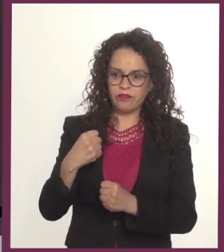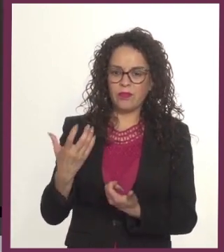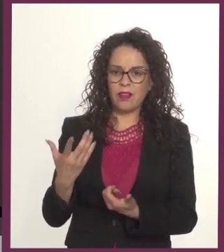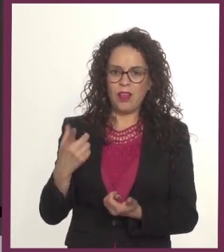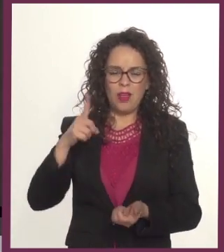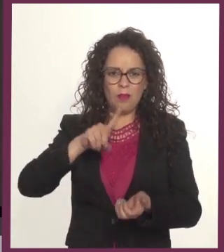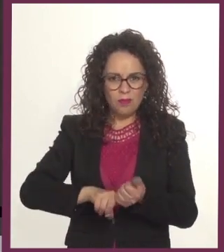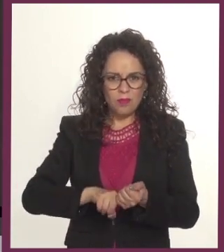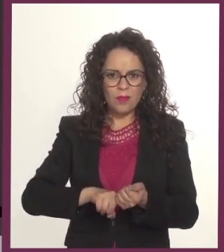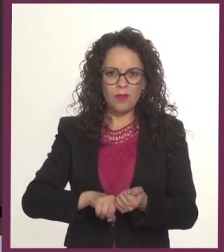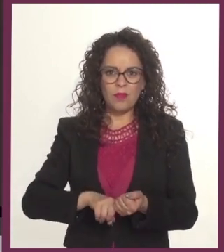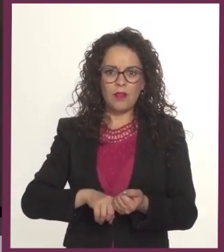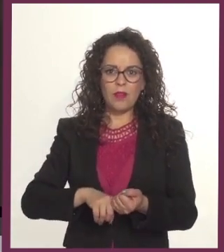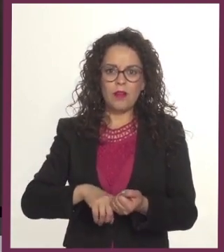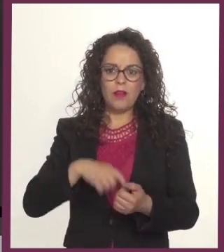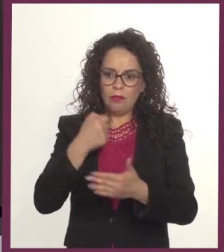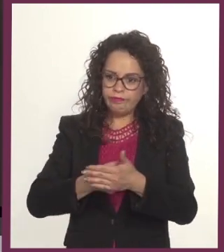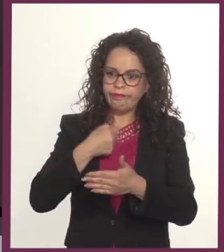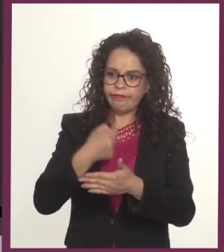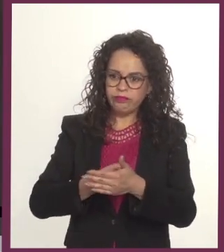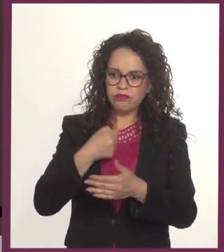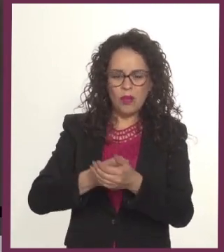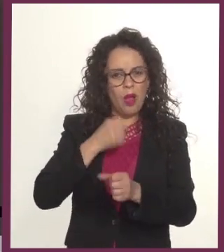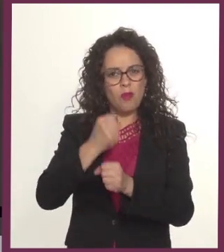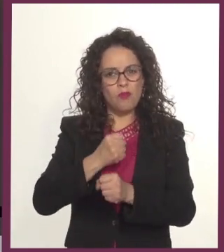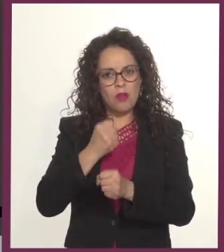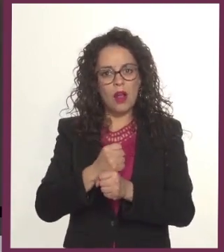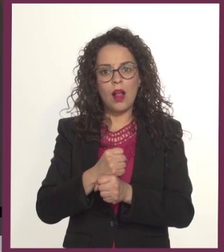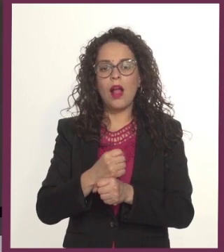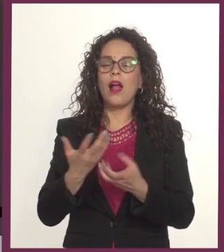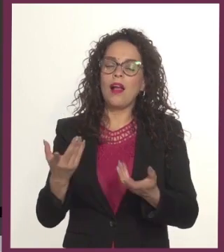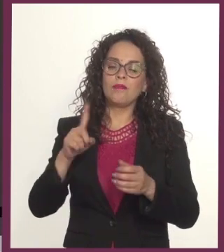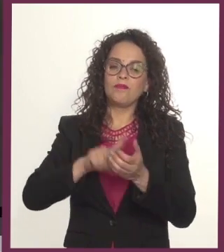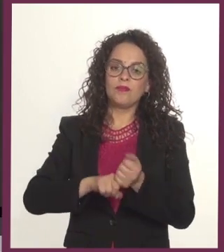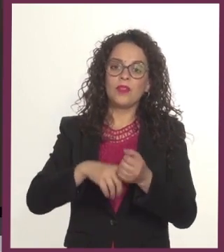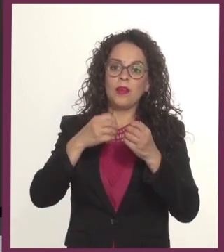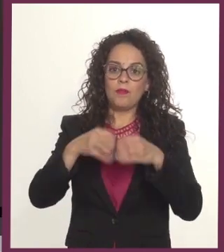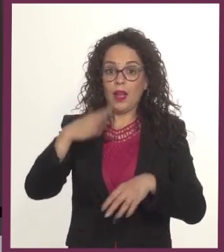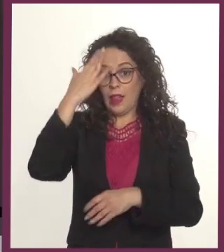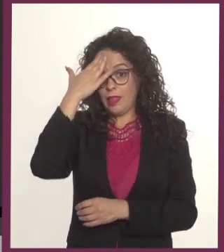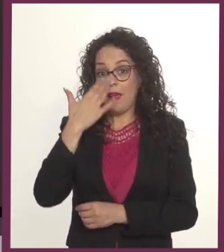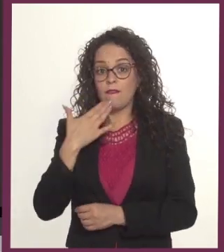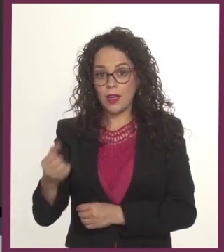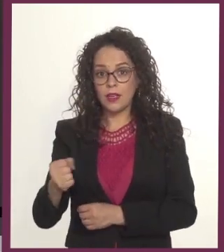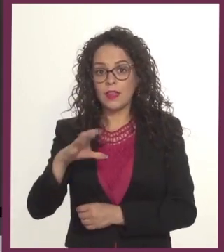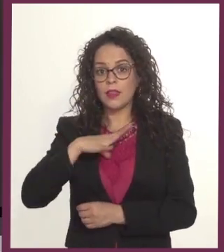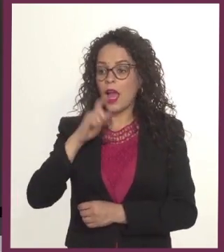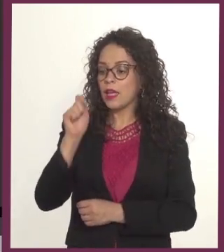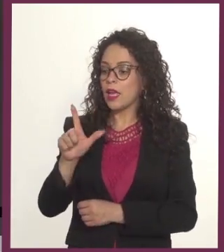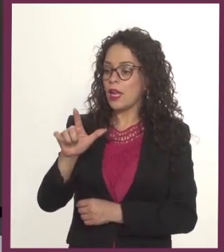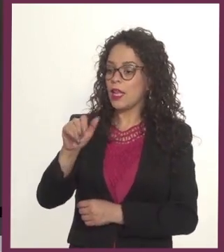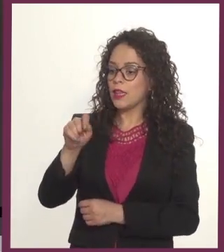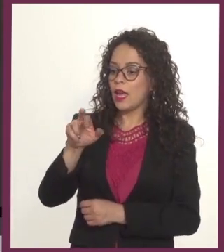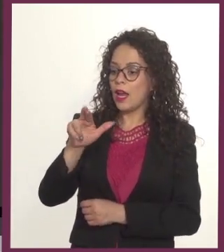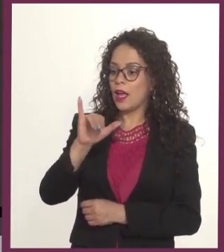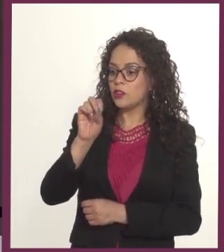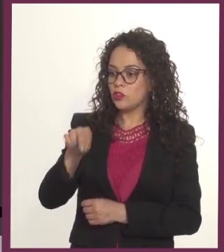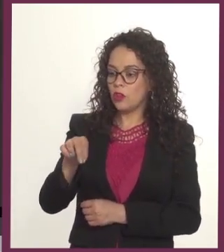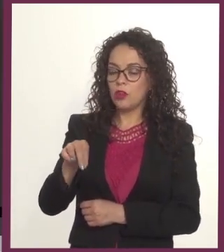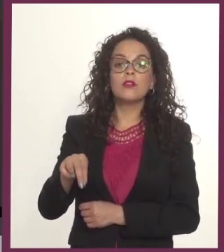su lengua, a todos los músculos de la boca, más allá de lo normal o lo cotidiano,